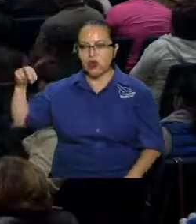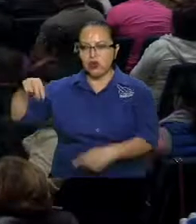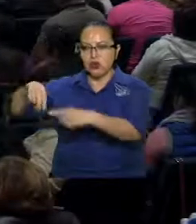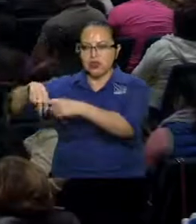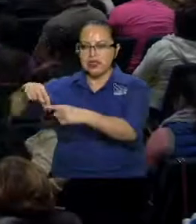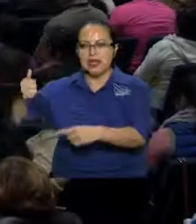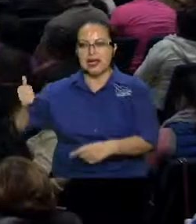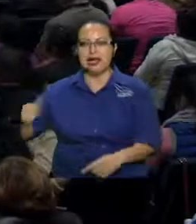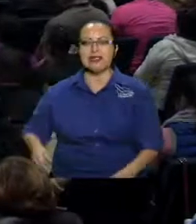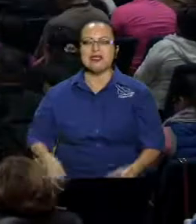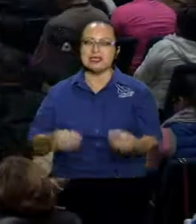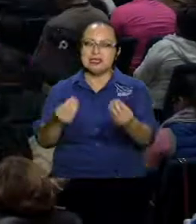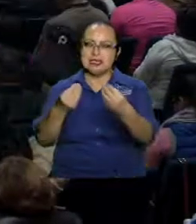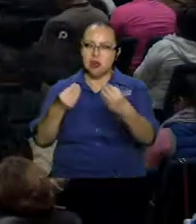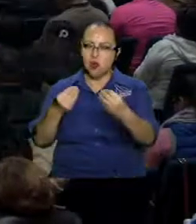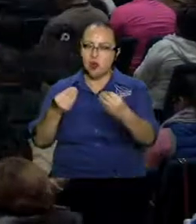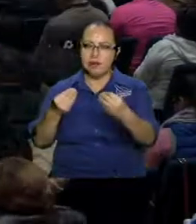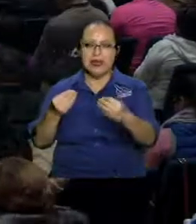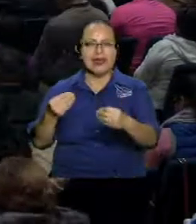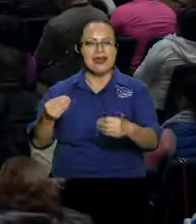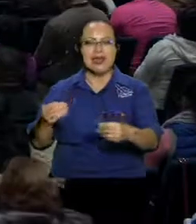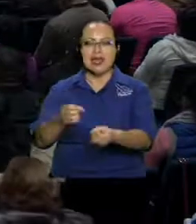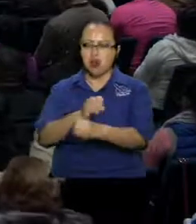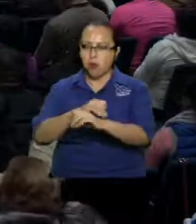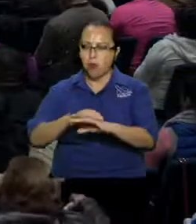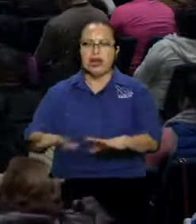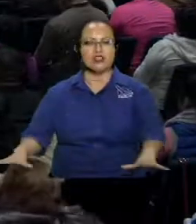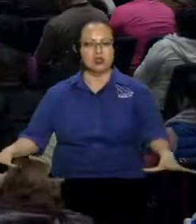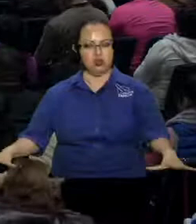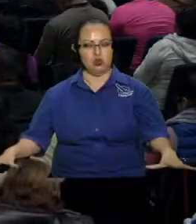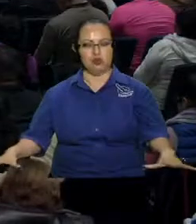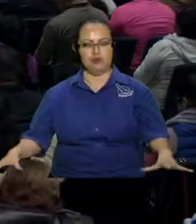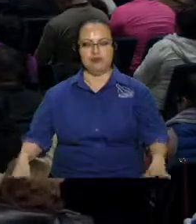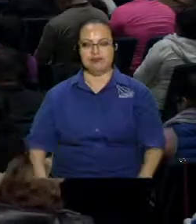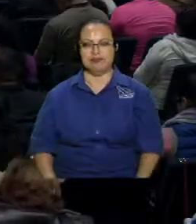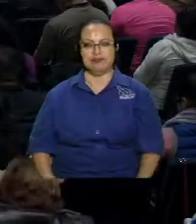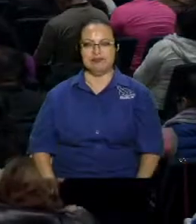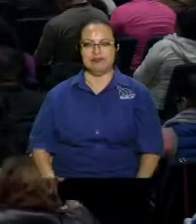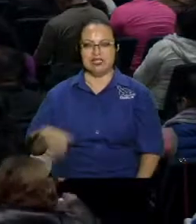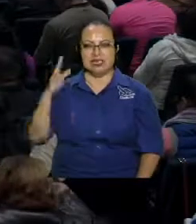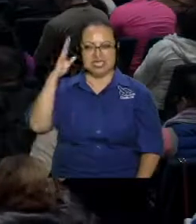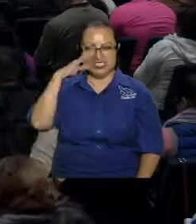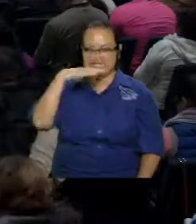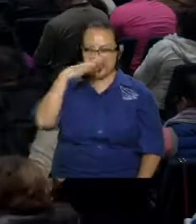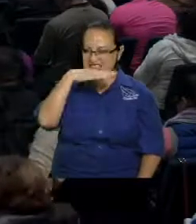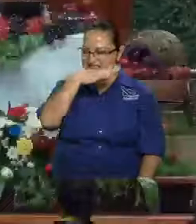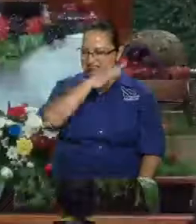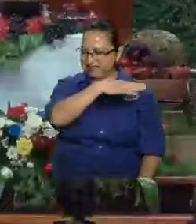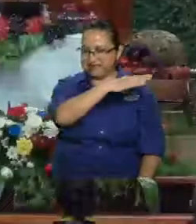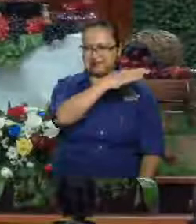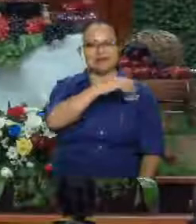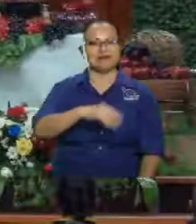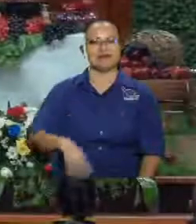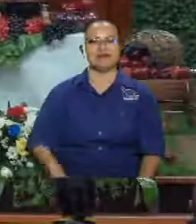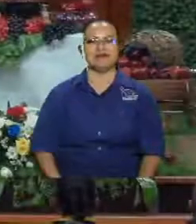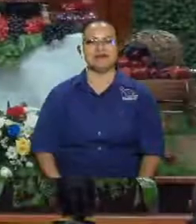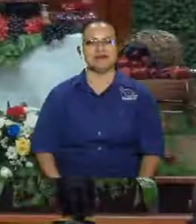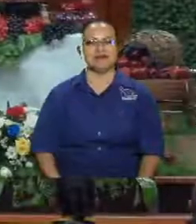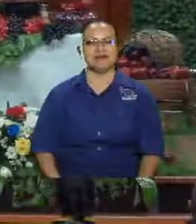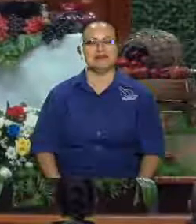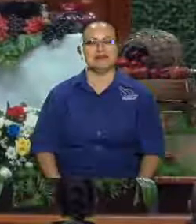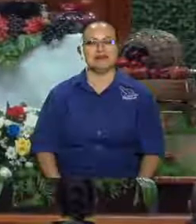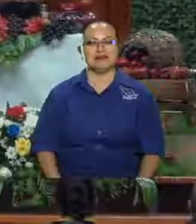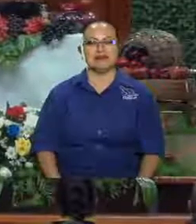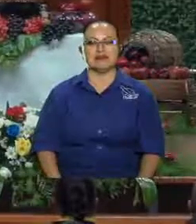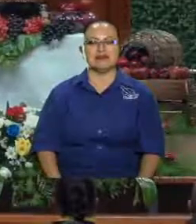Llega a lo que está podrido, a lo que está descompuesto. Claro que tiene su función en el orden ecológico